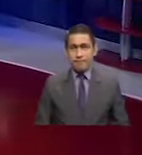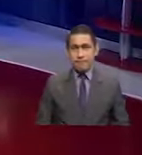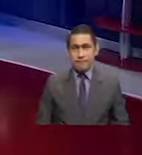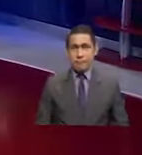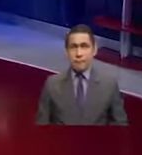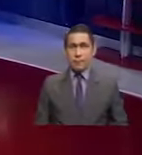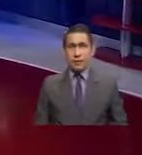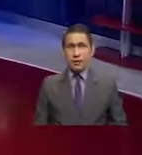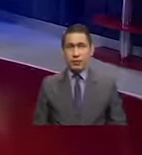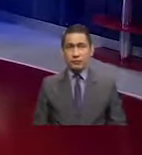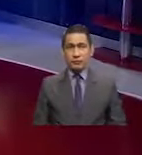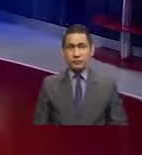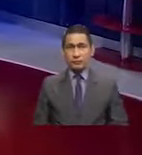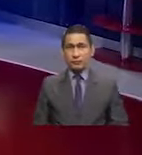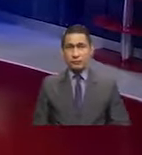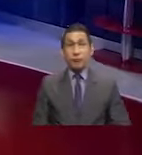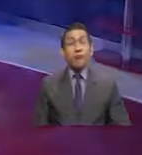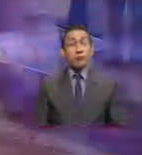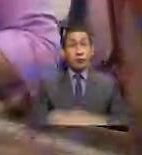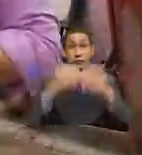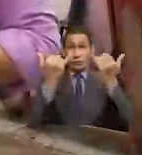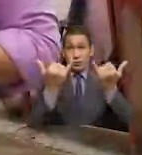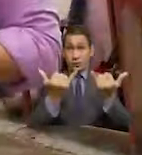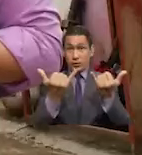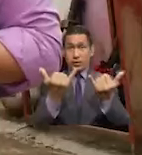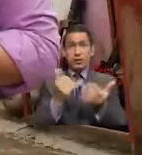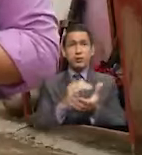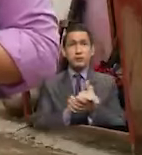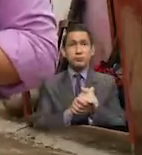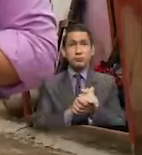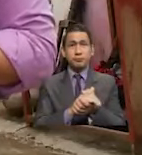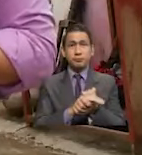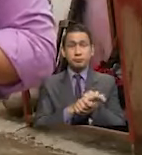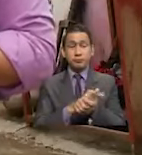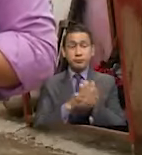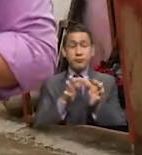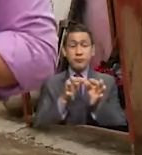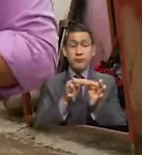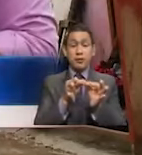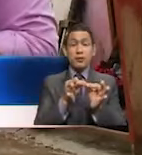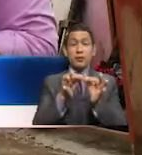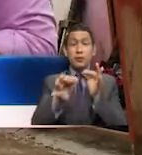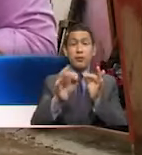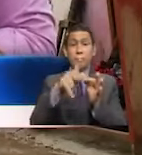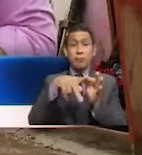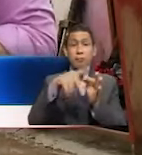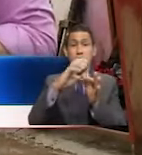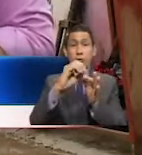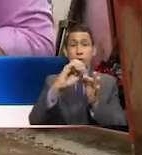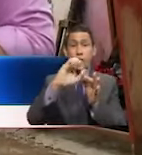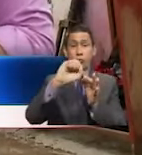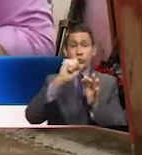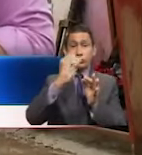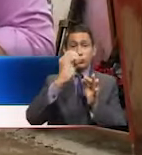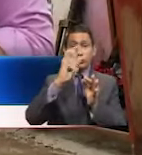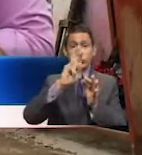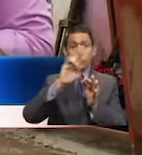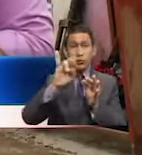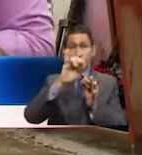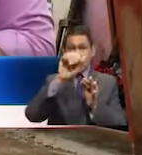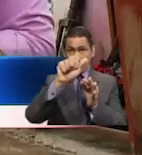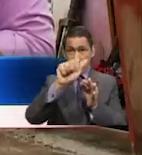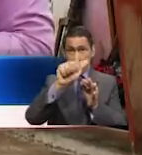¿Qué tal, Luis? Como tú bien lo dices, en este momento el sector de Pozorja, la parroquia rural de Guayaquil, vive